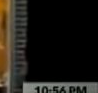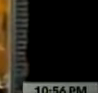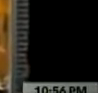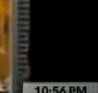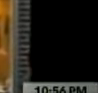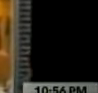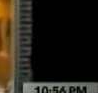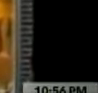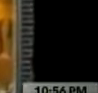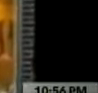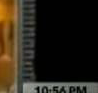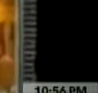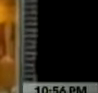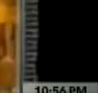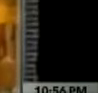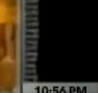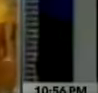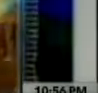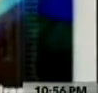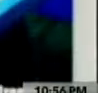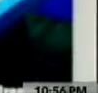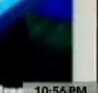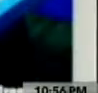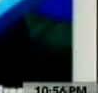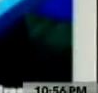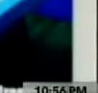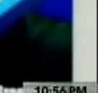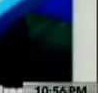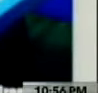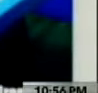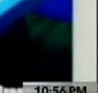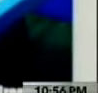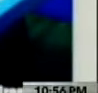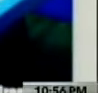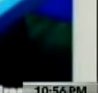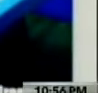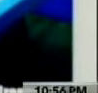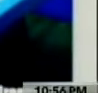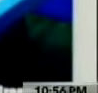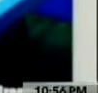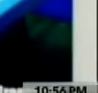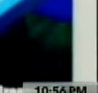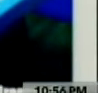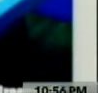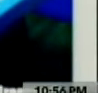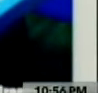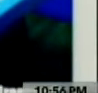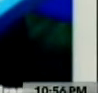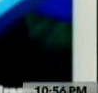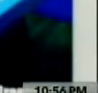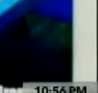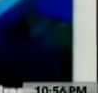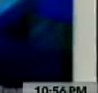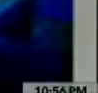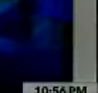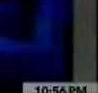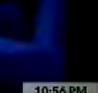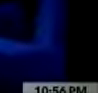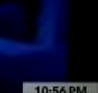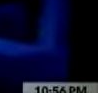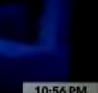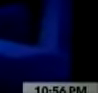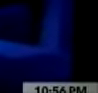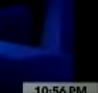Tenía unas lesiones en la piel de mi cara y bueno, el día de hoy fui prácticamente